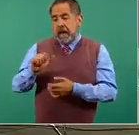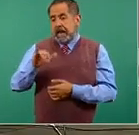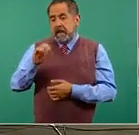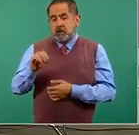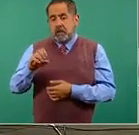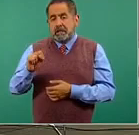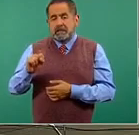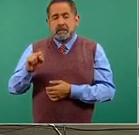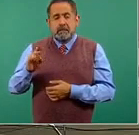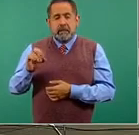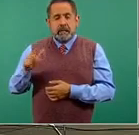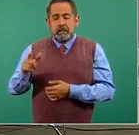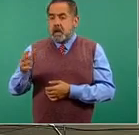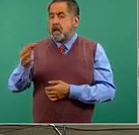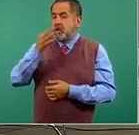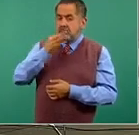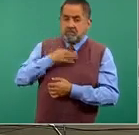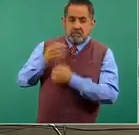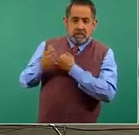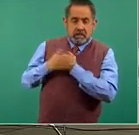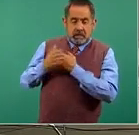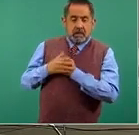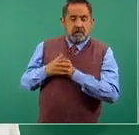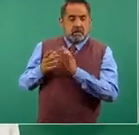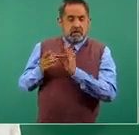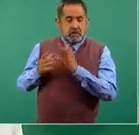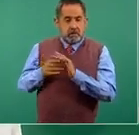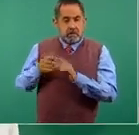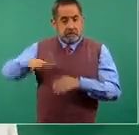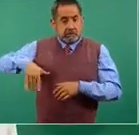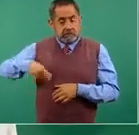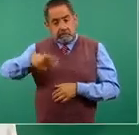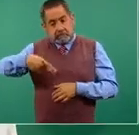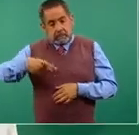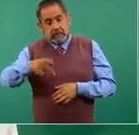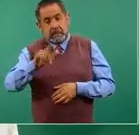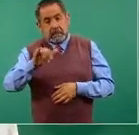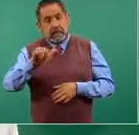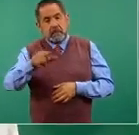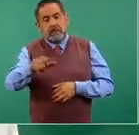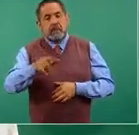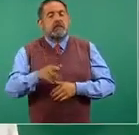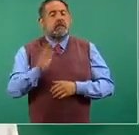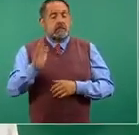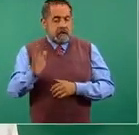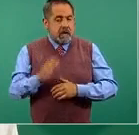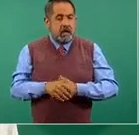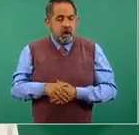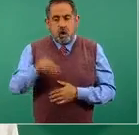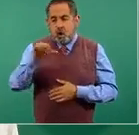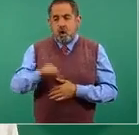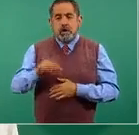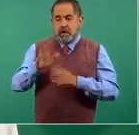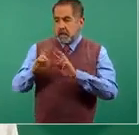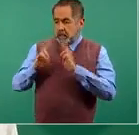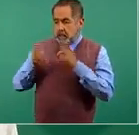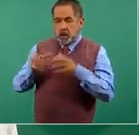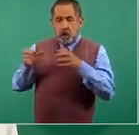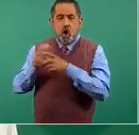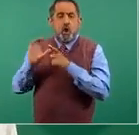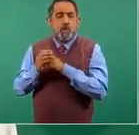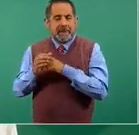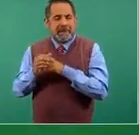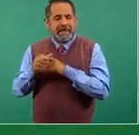Sbarch, ya me está dando noticias sobre lo que preguntaba Liliana Noble, que efectivamente hoy sesionó el Comité de